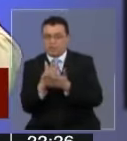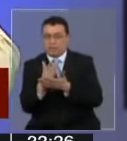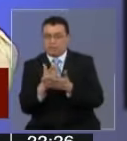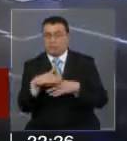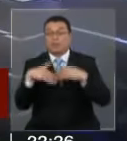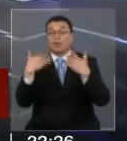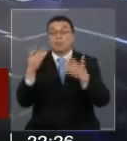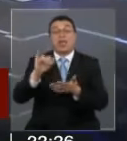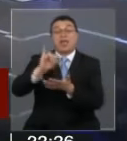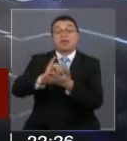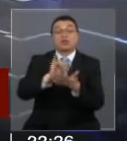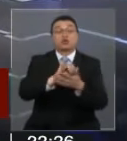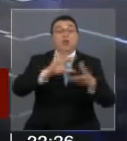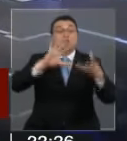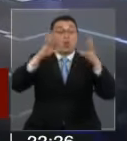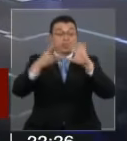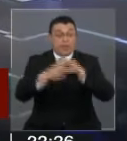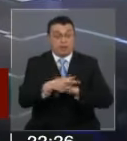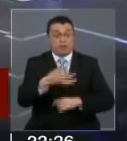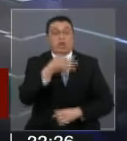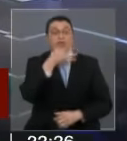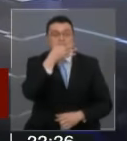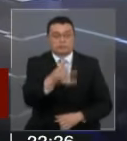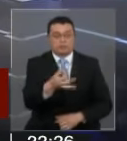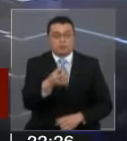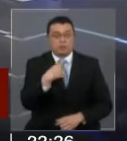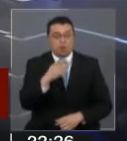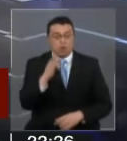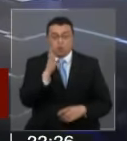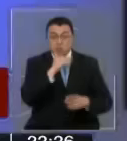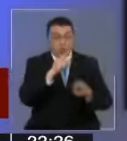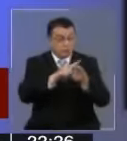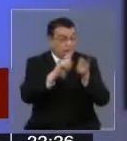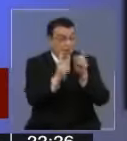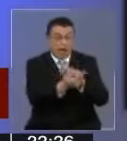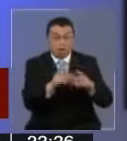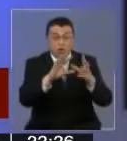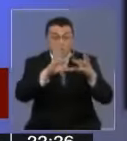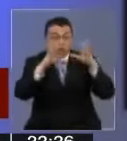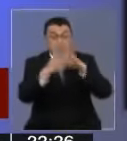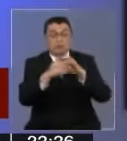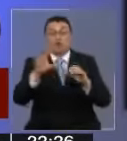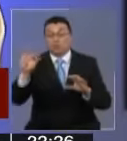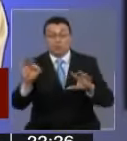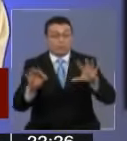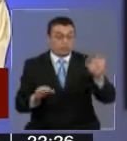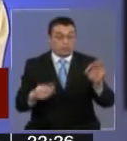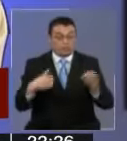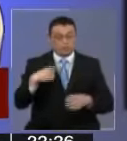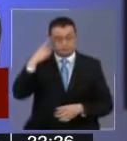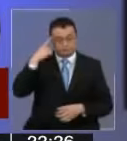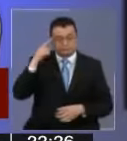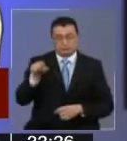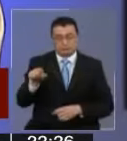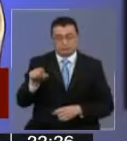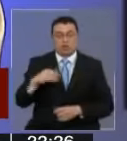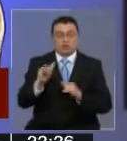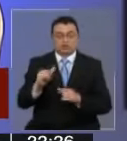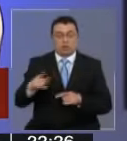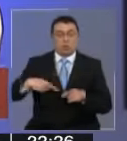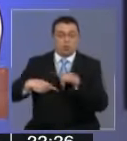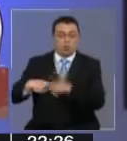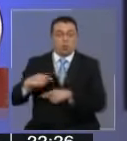políticas mundiales dicen, oye, si no hay efecto antrópico o hay, 50 y 50 yo tengo que creerle a los que dicen que hay efecto